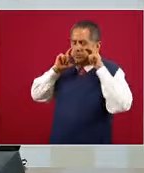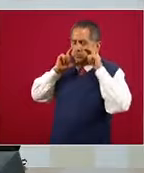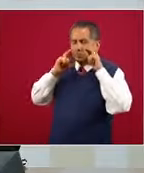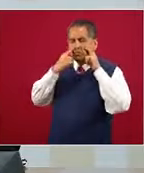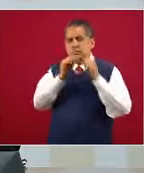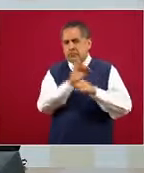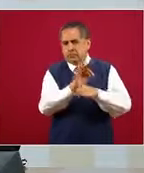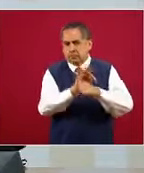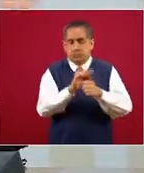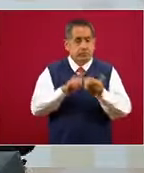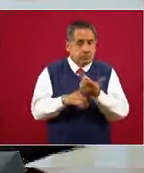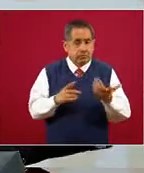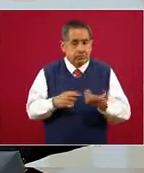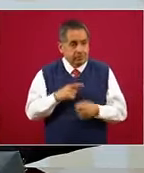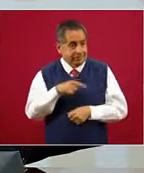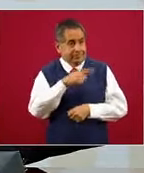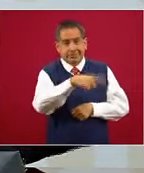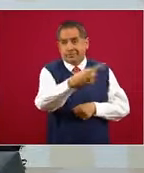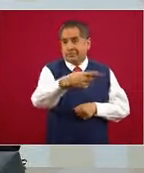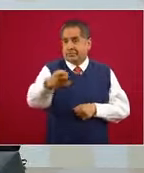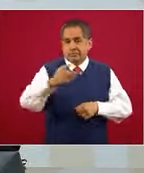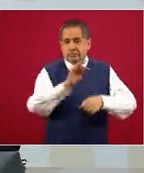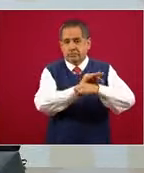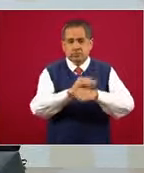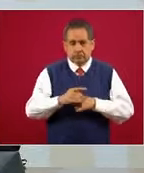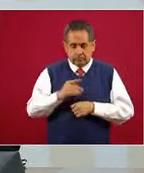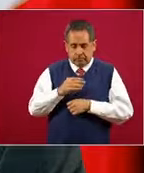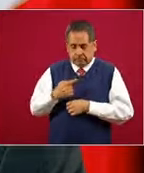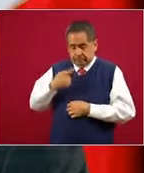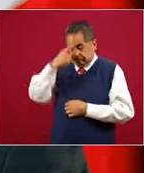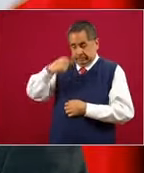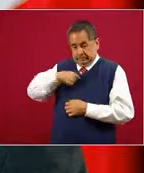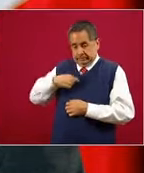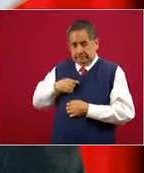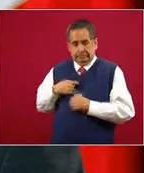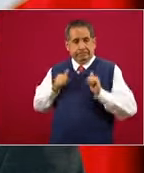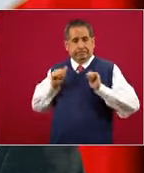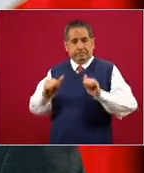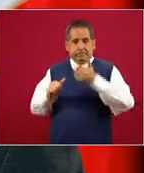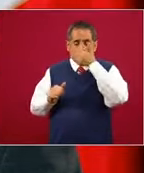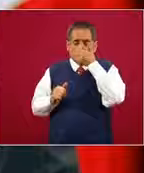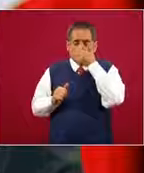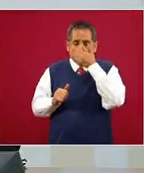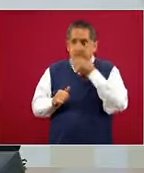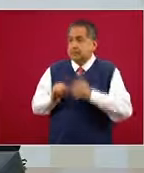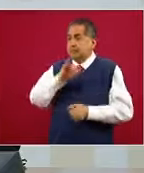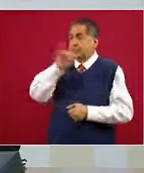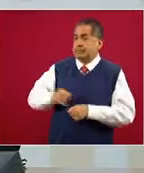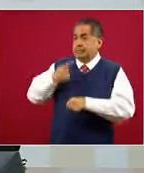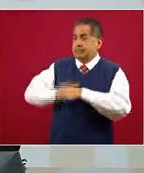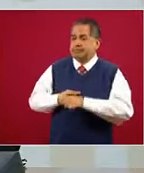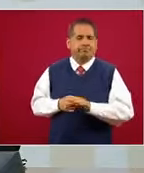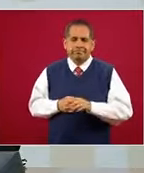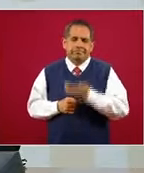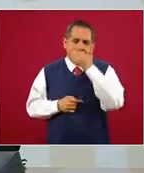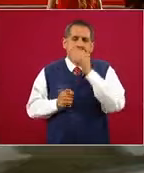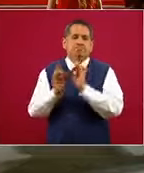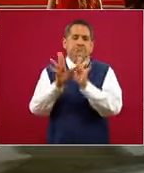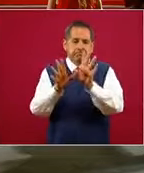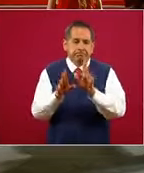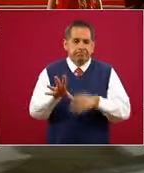una medida de protección de los otros, no de uno mismo, porque no es una barrera protectora, como también lo hemos